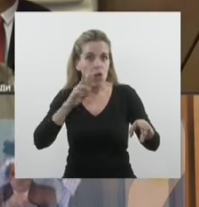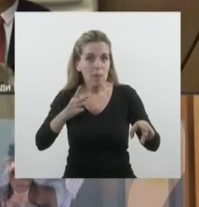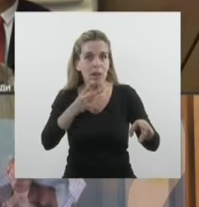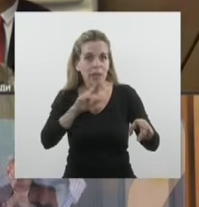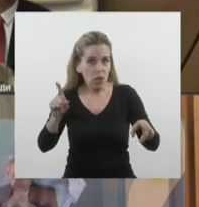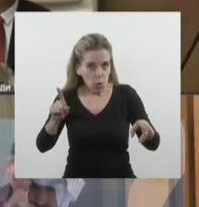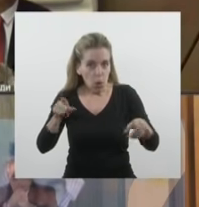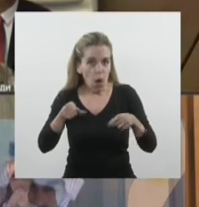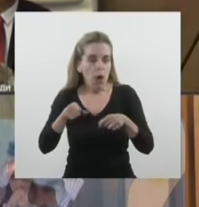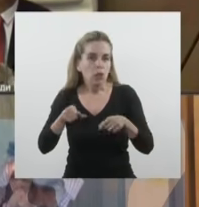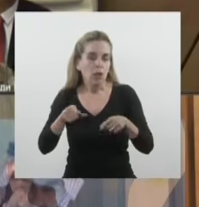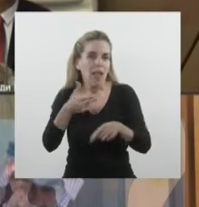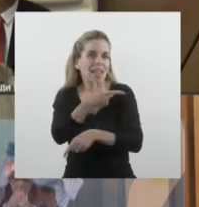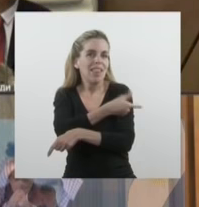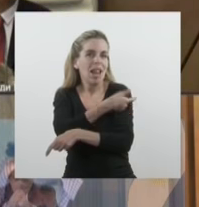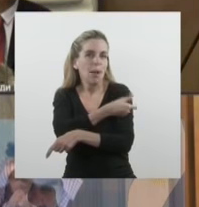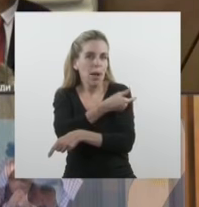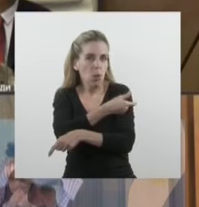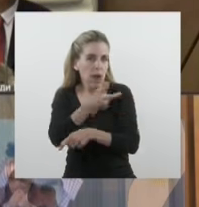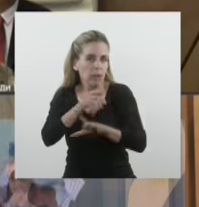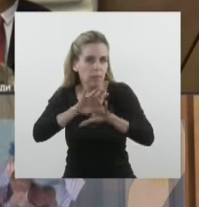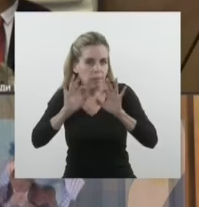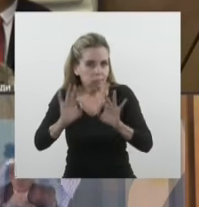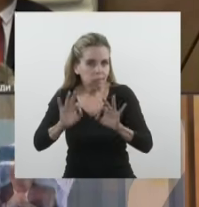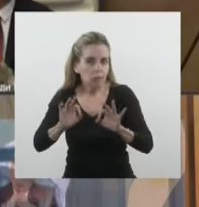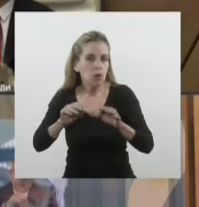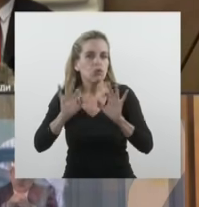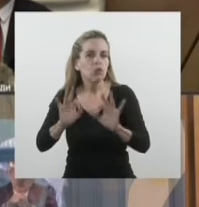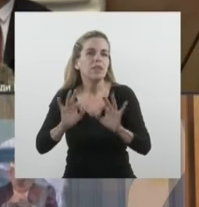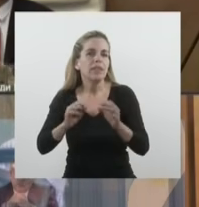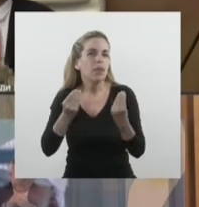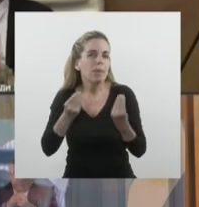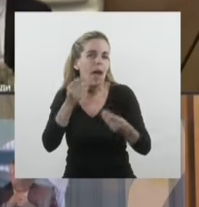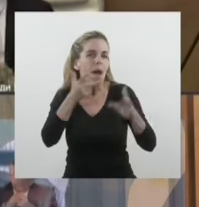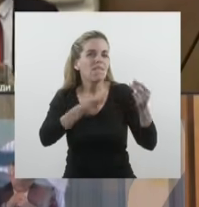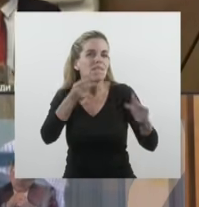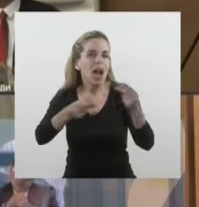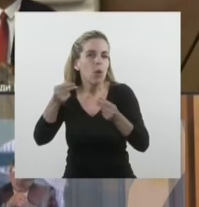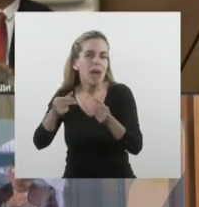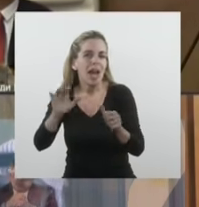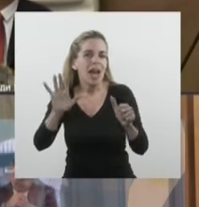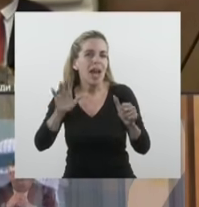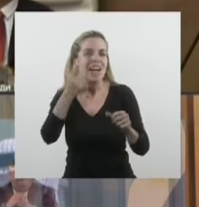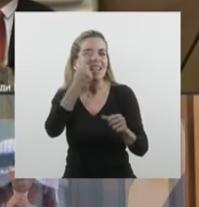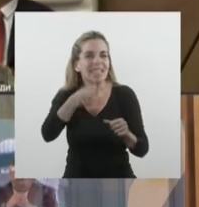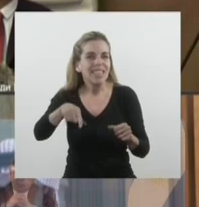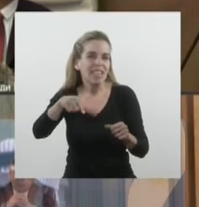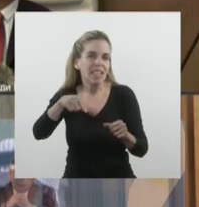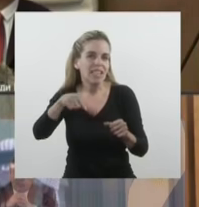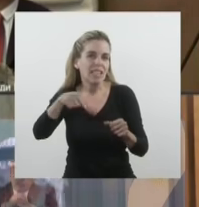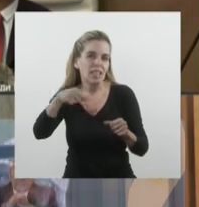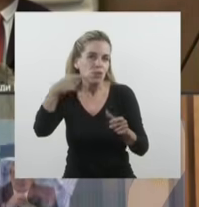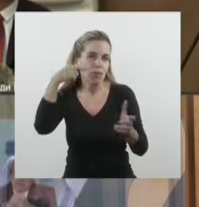de las vacunas será suficiente para vacunar a seis a cientos de miles de personas